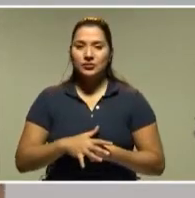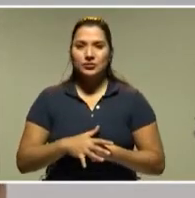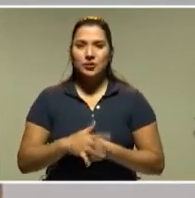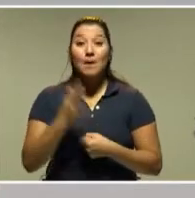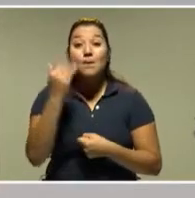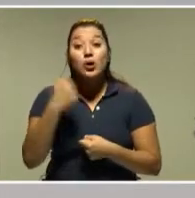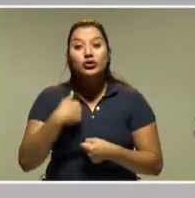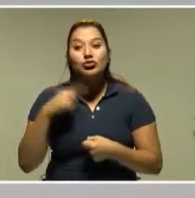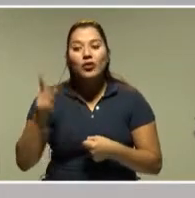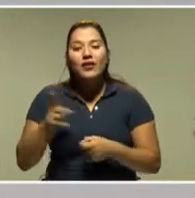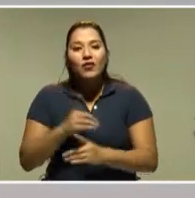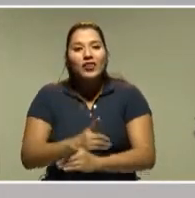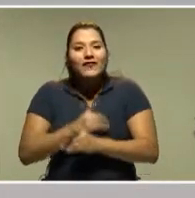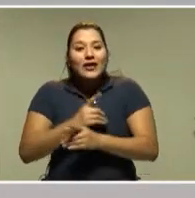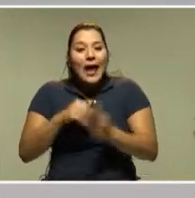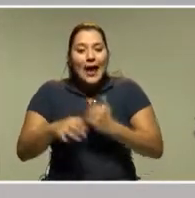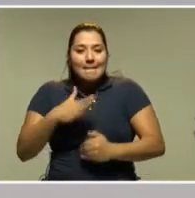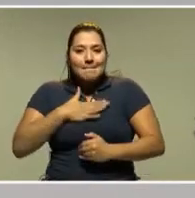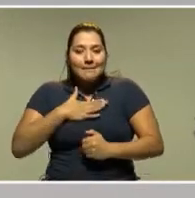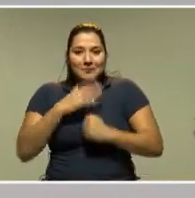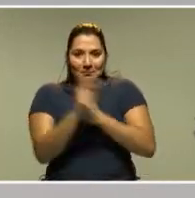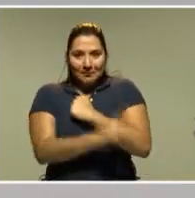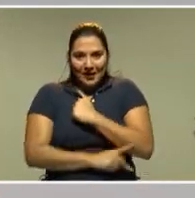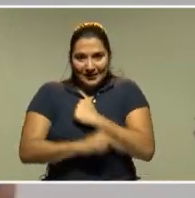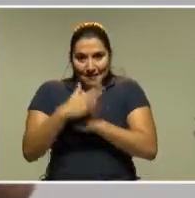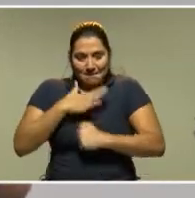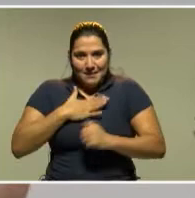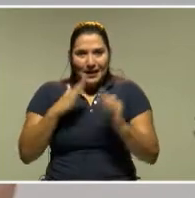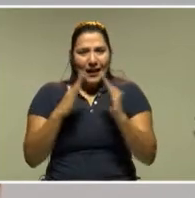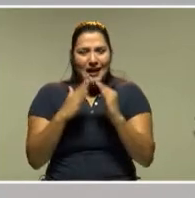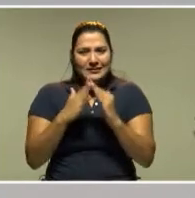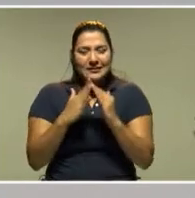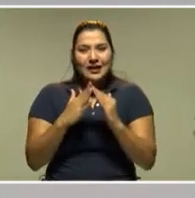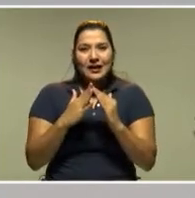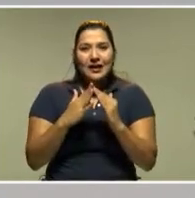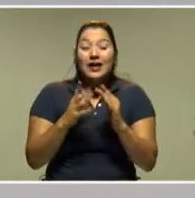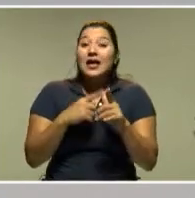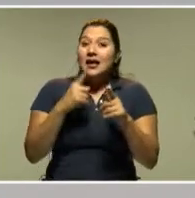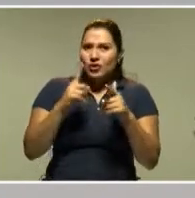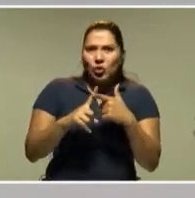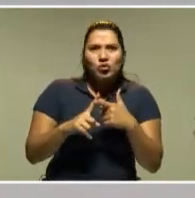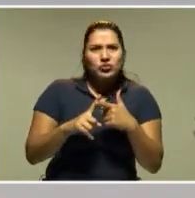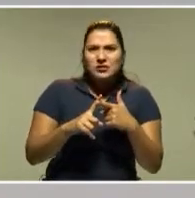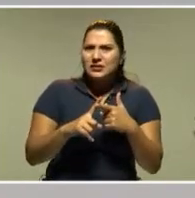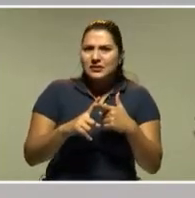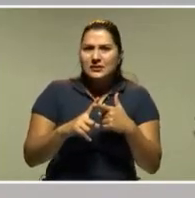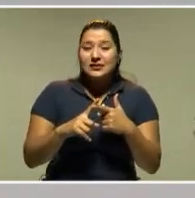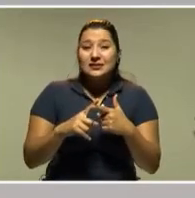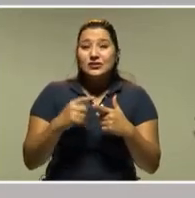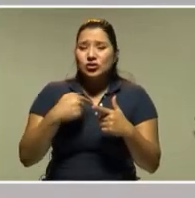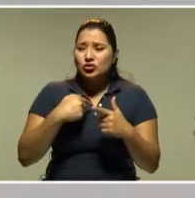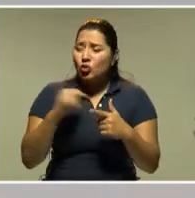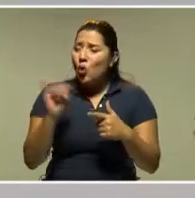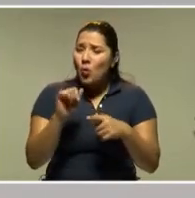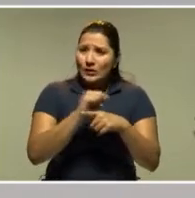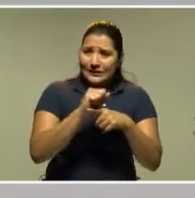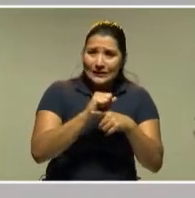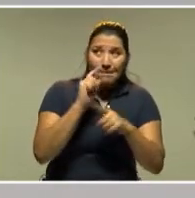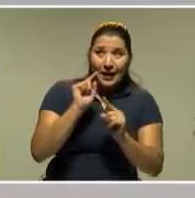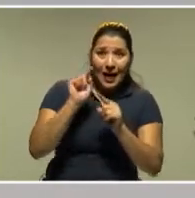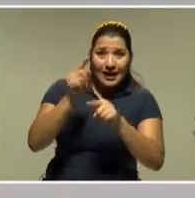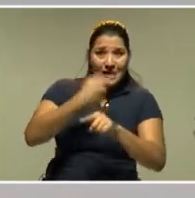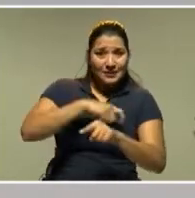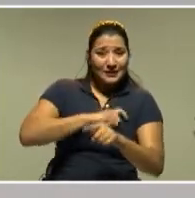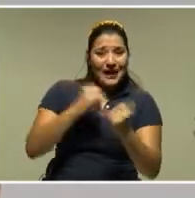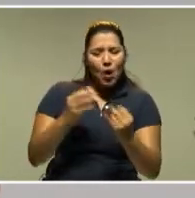es defenderlo en mi casa. Entonces, como me entrené en España, créanme que ahorita me entrené más fuerte, porque siempre todas rivales